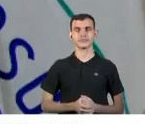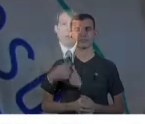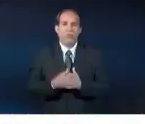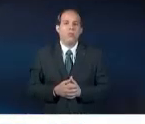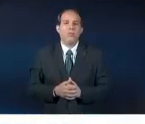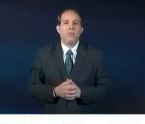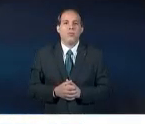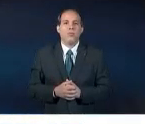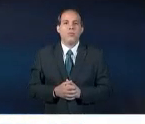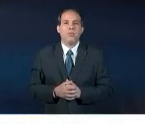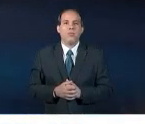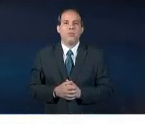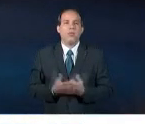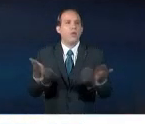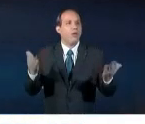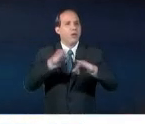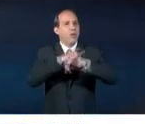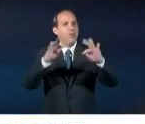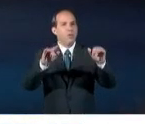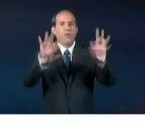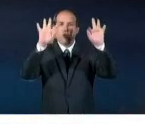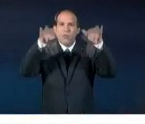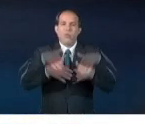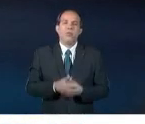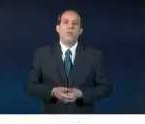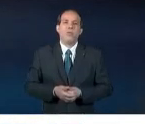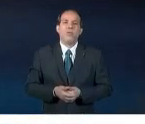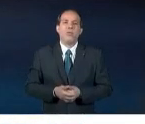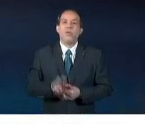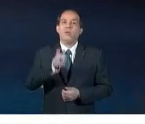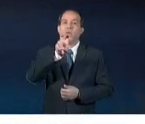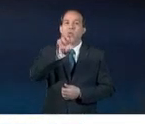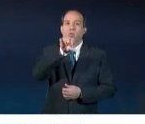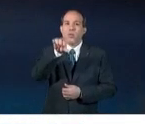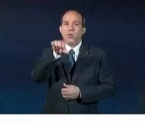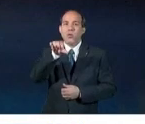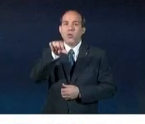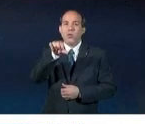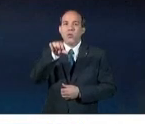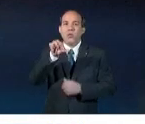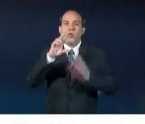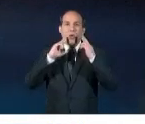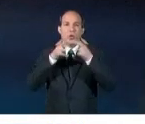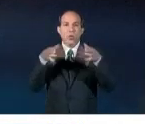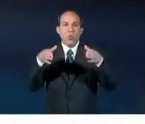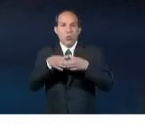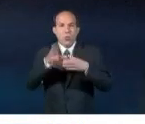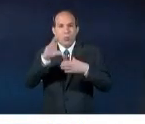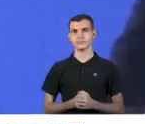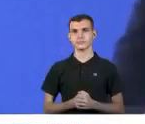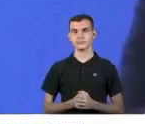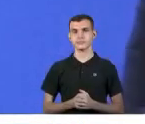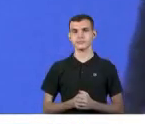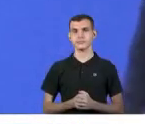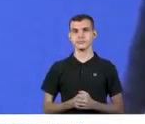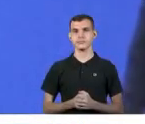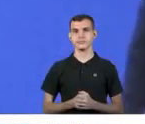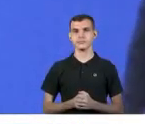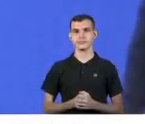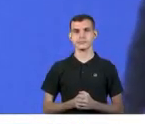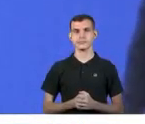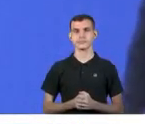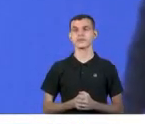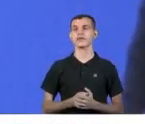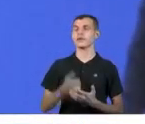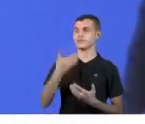cumplir. La cumbre, inicialmente prevista con el encuentro presencial en Brasilia de los mandatarios, se realizó en línea sin que el gobierno